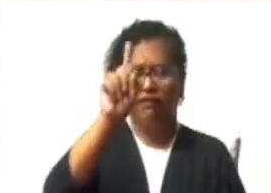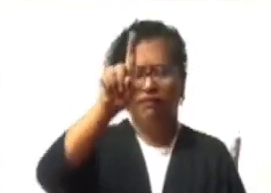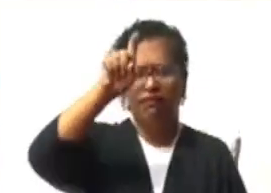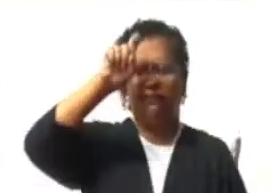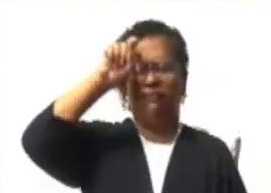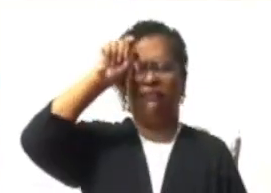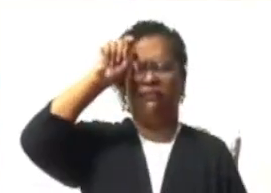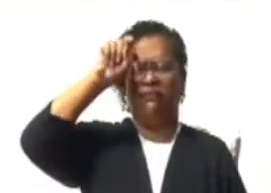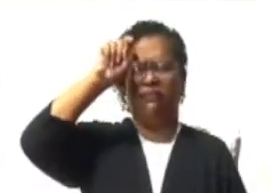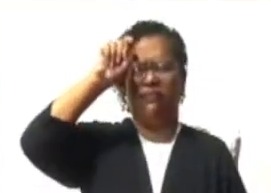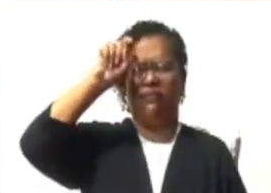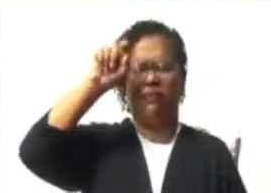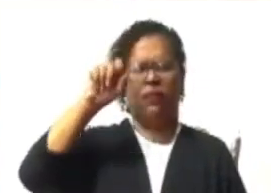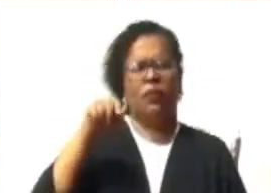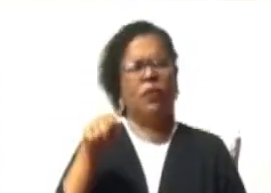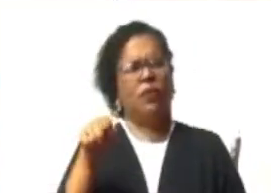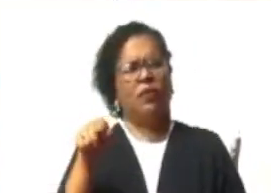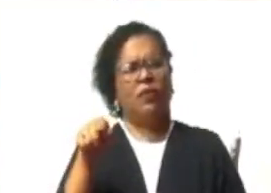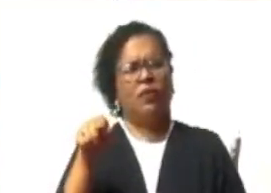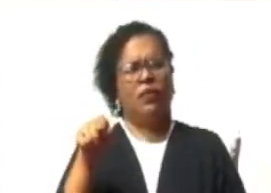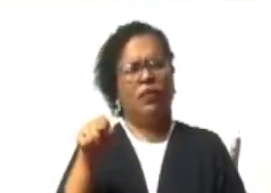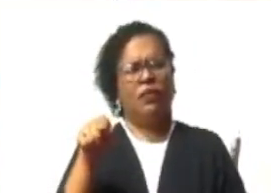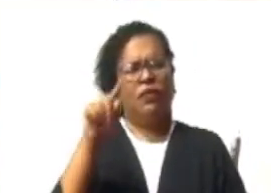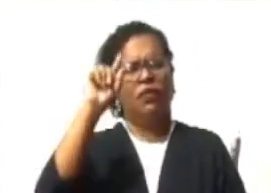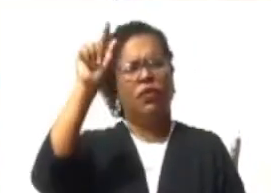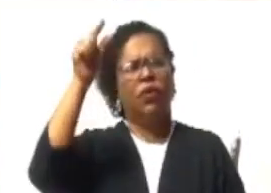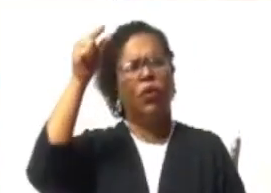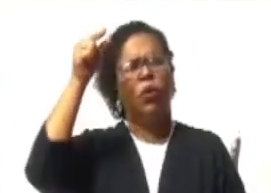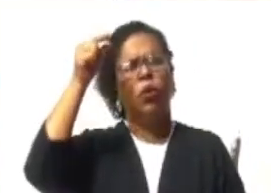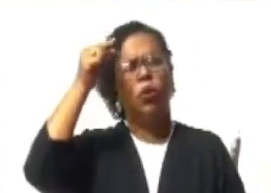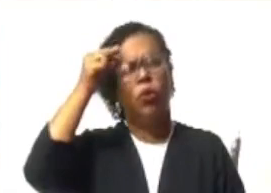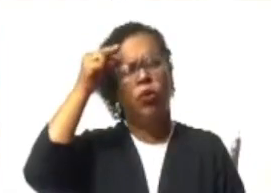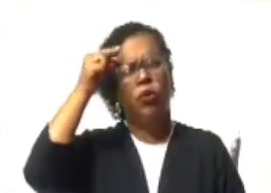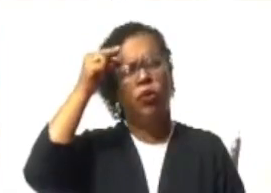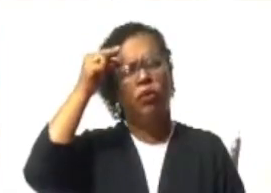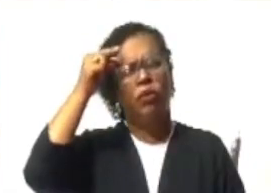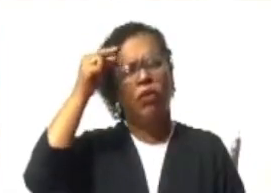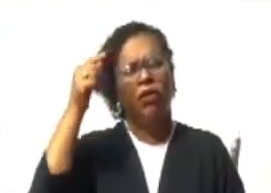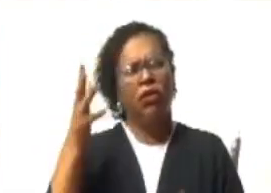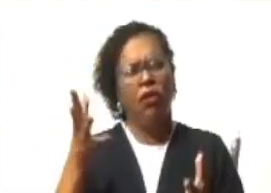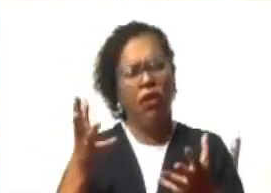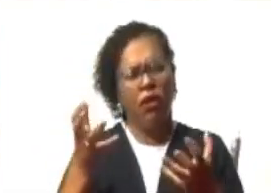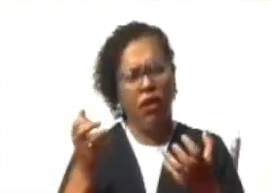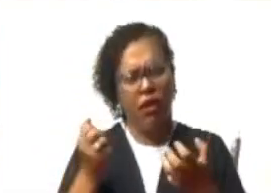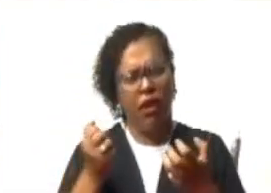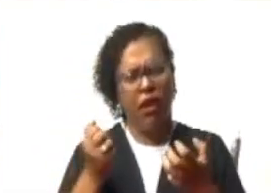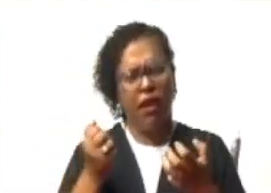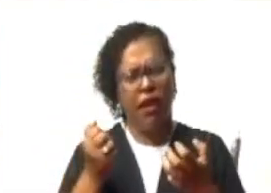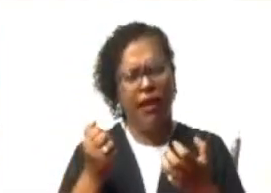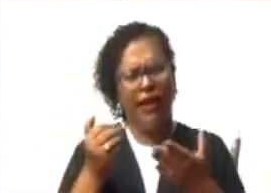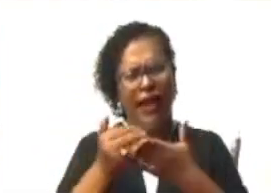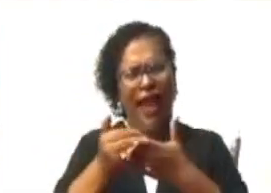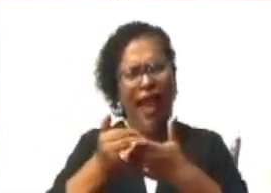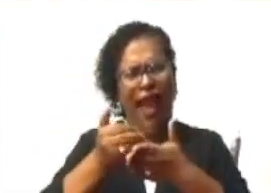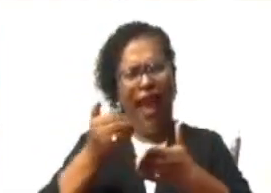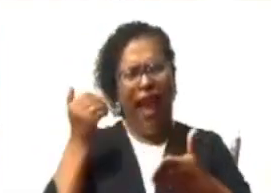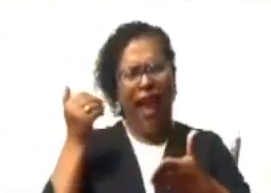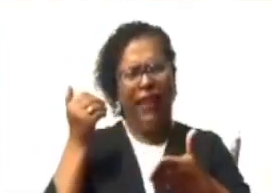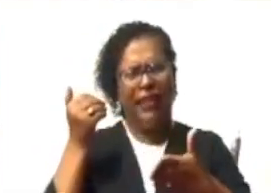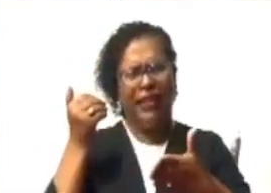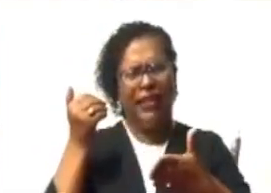¿y si el gobierno está pidiendo adelantos de impuestos a la